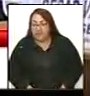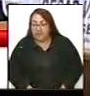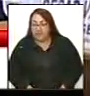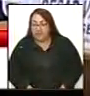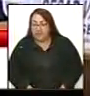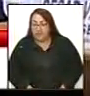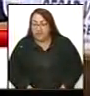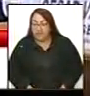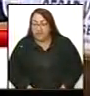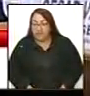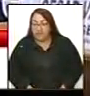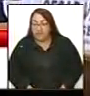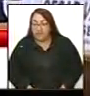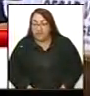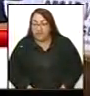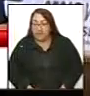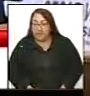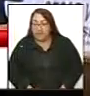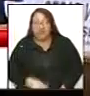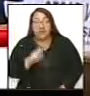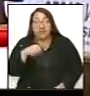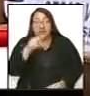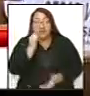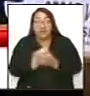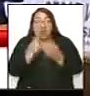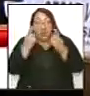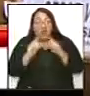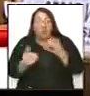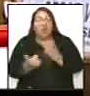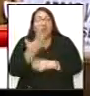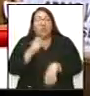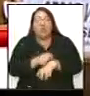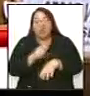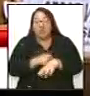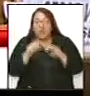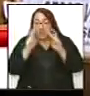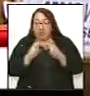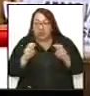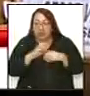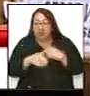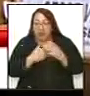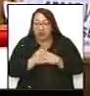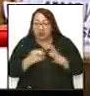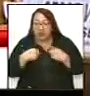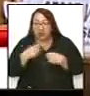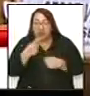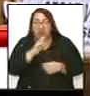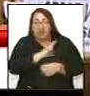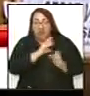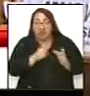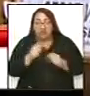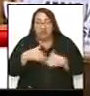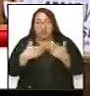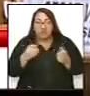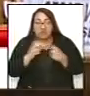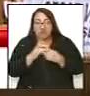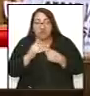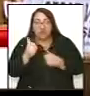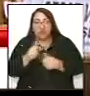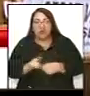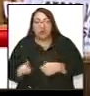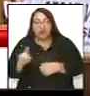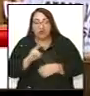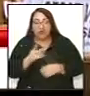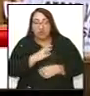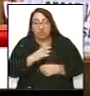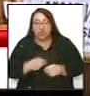necesario aprobar un acuerdo para solicitar un nuevo plazo de investigación que permita una fiscalización y garantizar un nuevo uso del bien